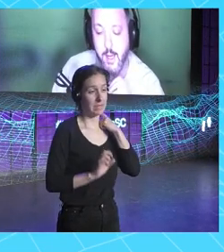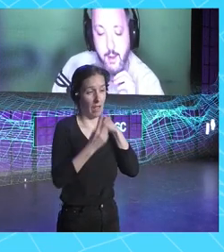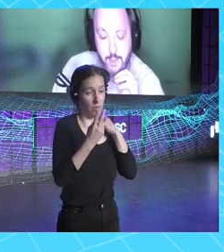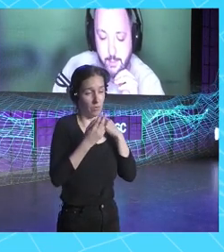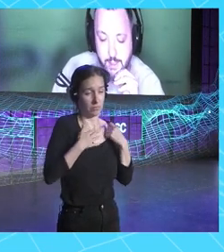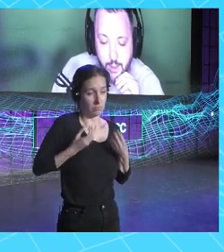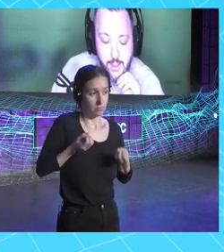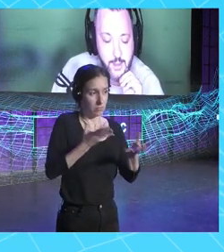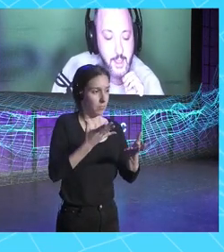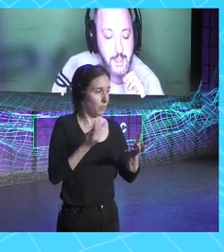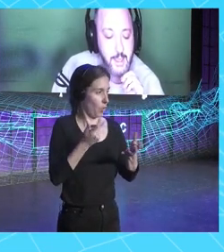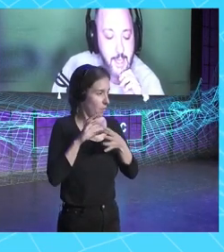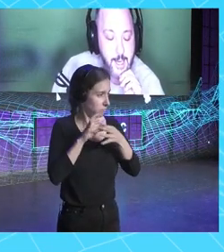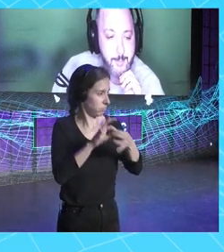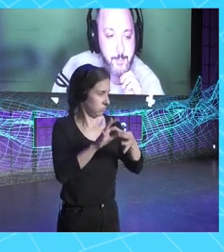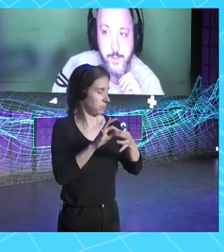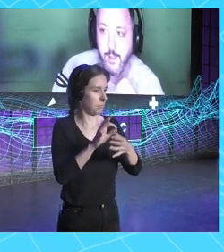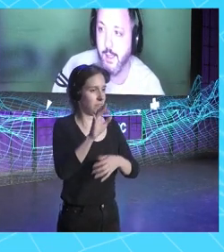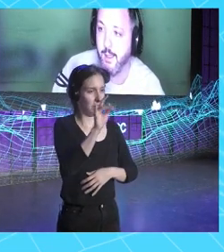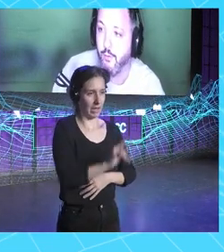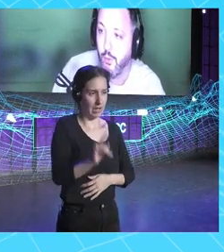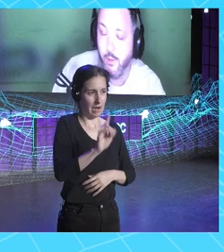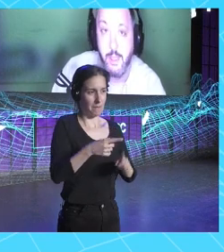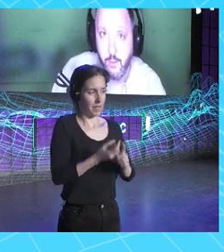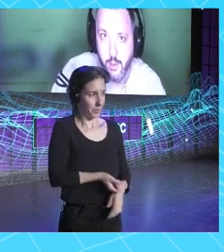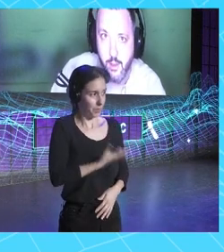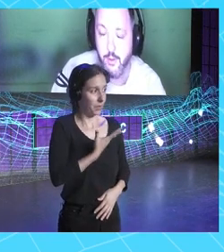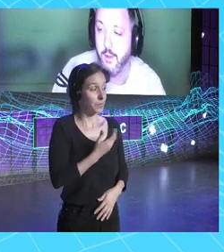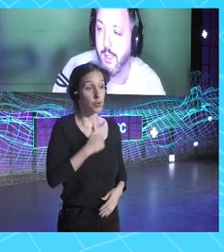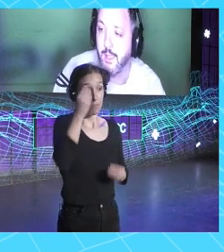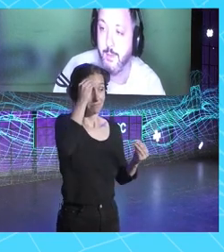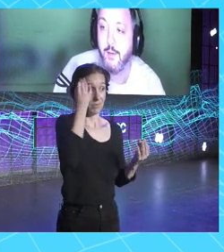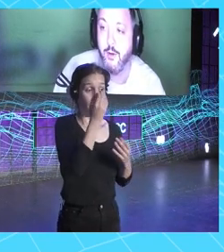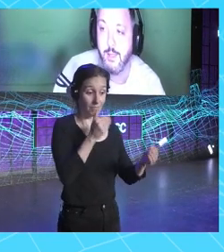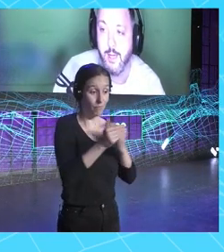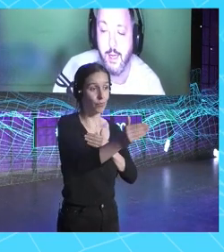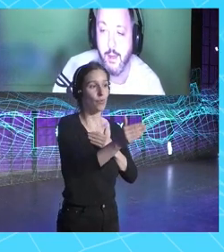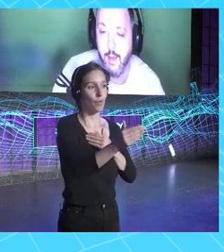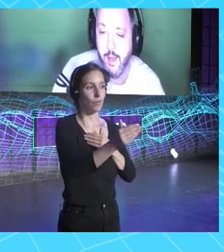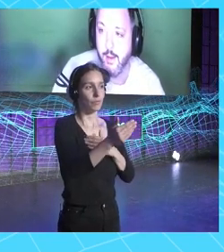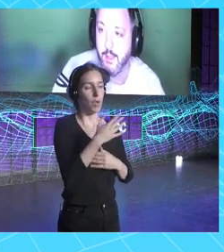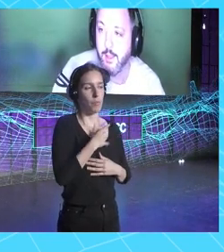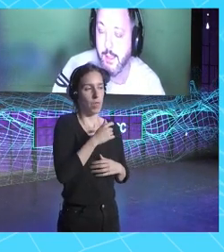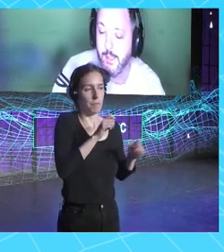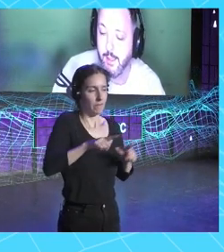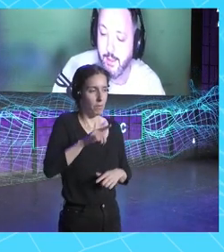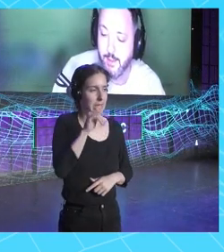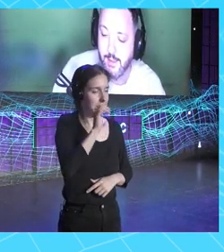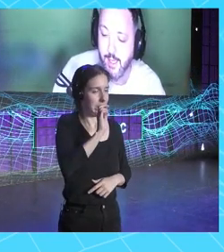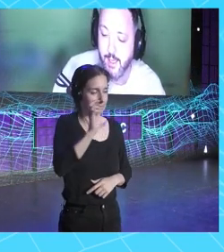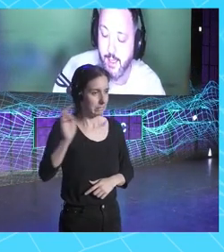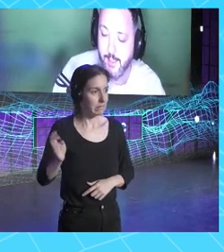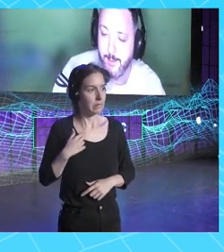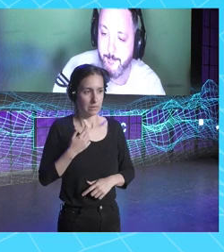a vuestras pasiones que en el futuro mi intuición y las plataformas van a ir hacia allá Es